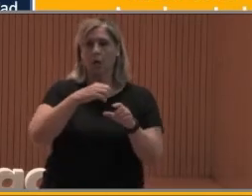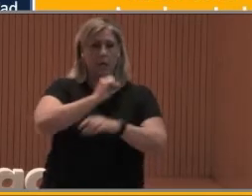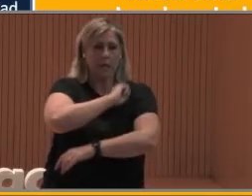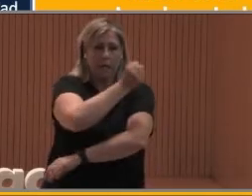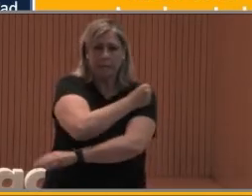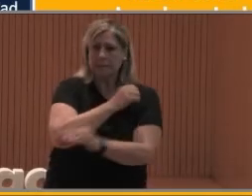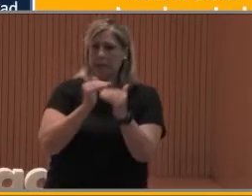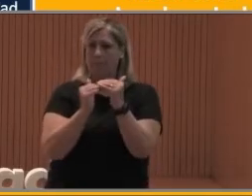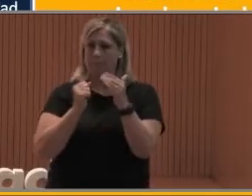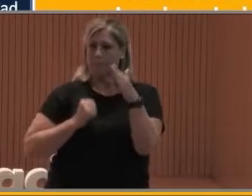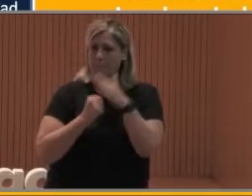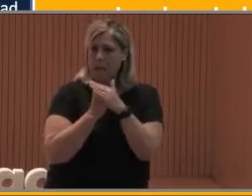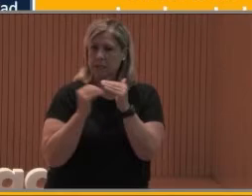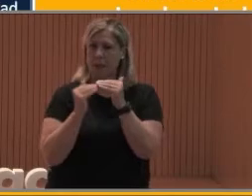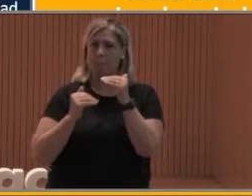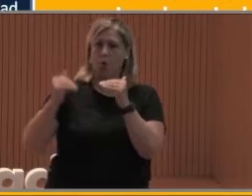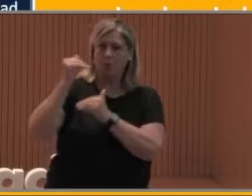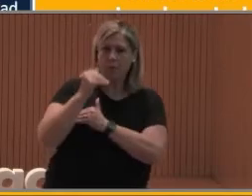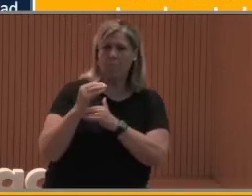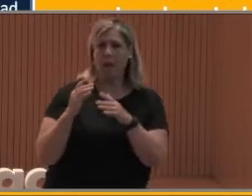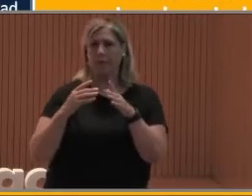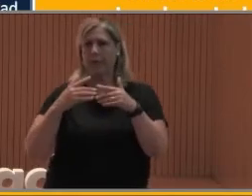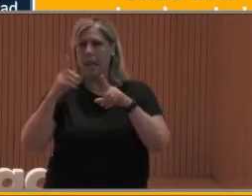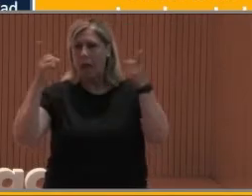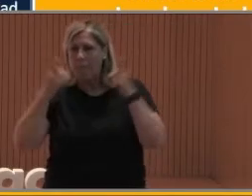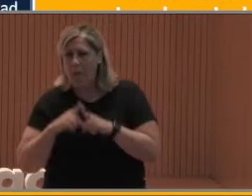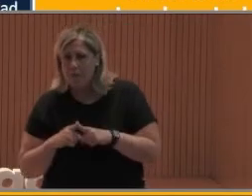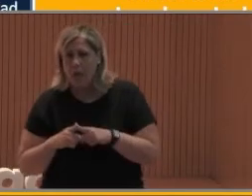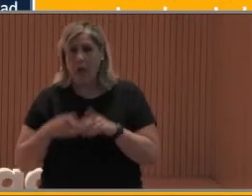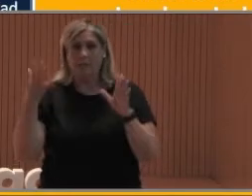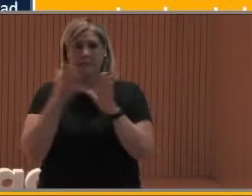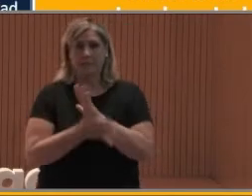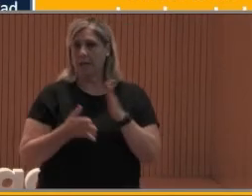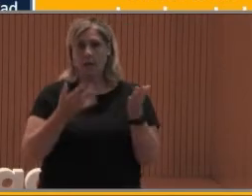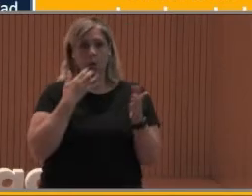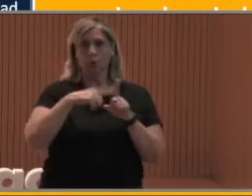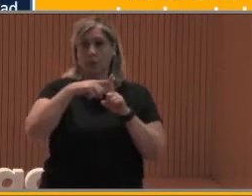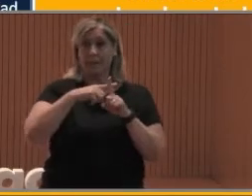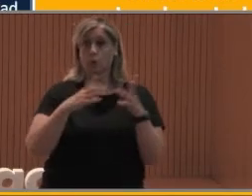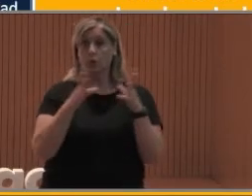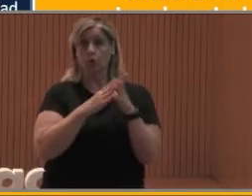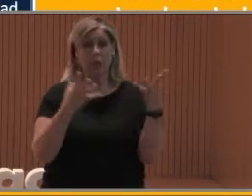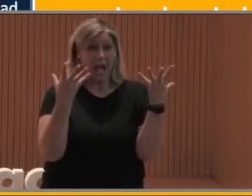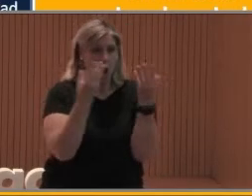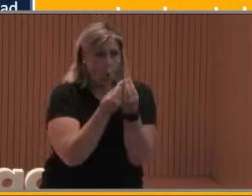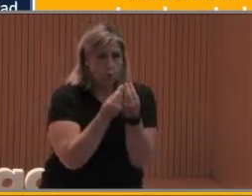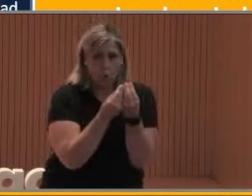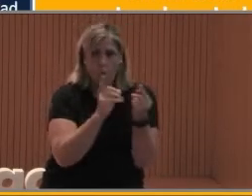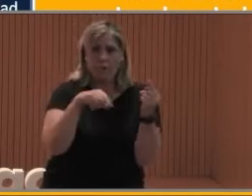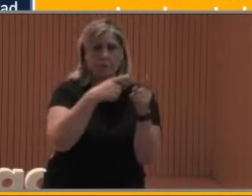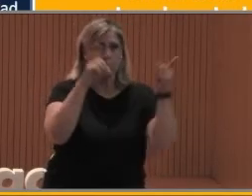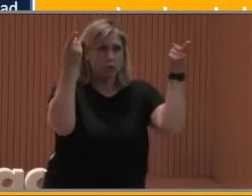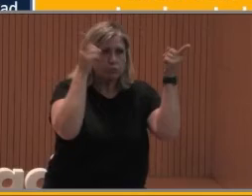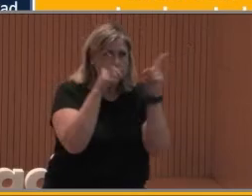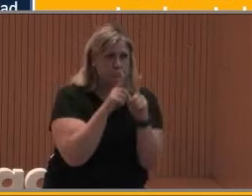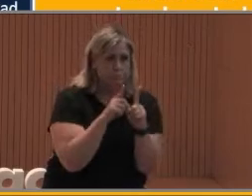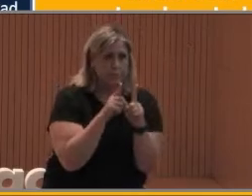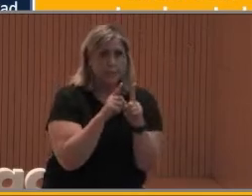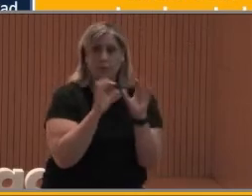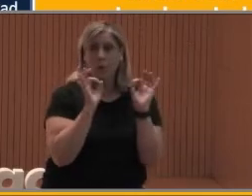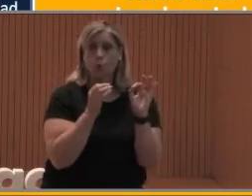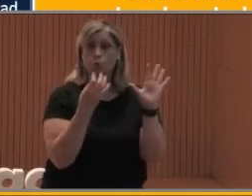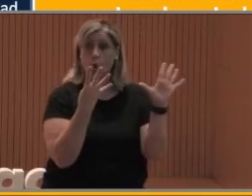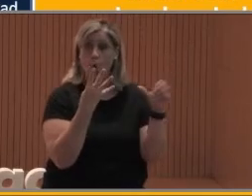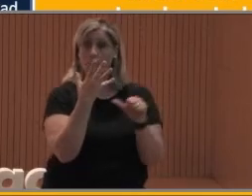de temperaturas de referencia a 1971. Es decir, se ponen todas las temperaturas juntas, 100 temperaturas, y en la que hace